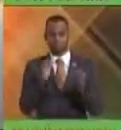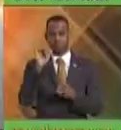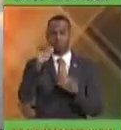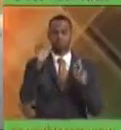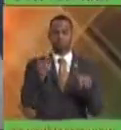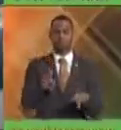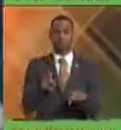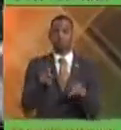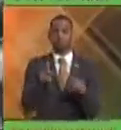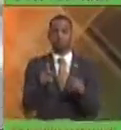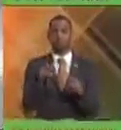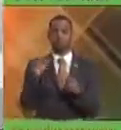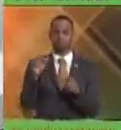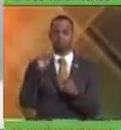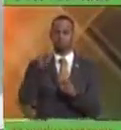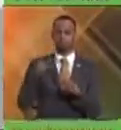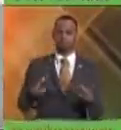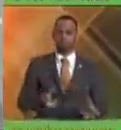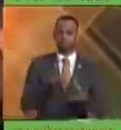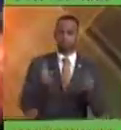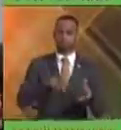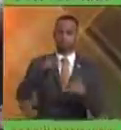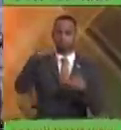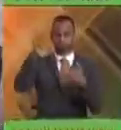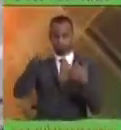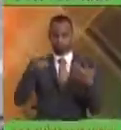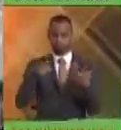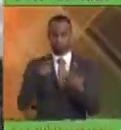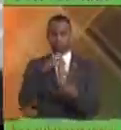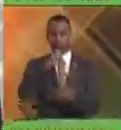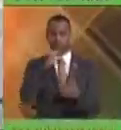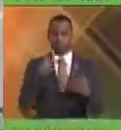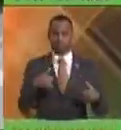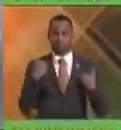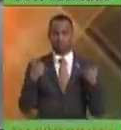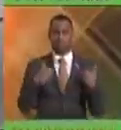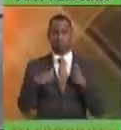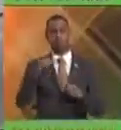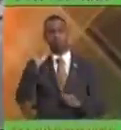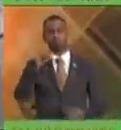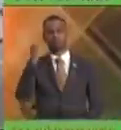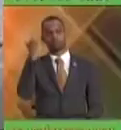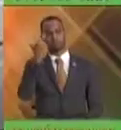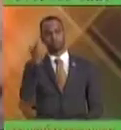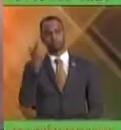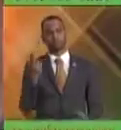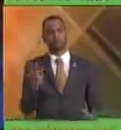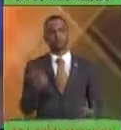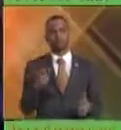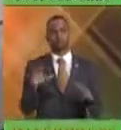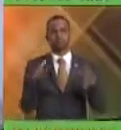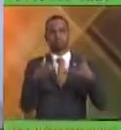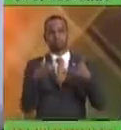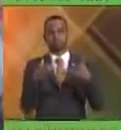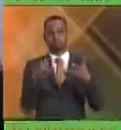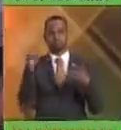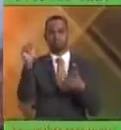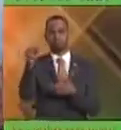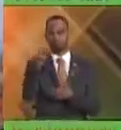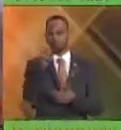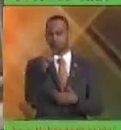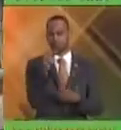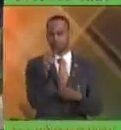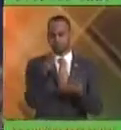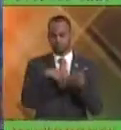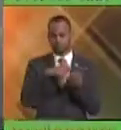persona tampoco recibiera ciertos estímulos que se necesitan ayudar temprana por lo cual digamos que la causa del analfabetismo no es